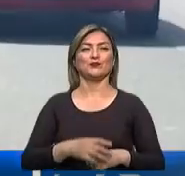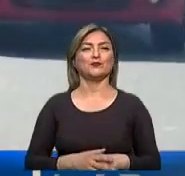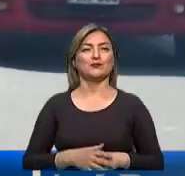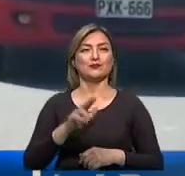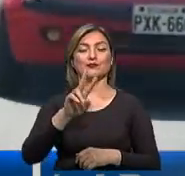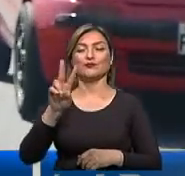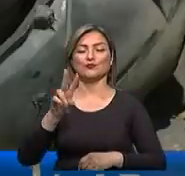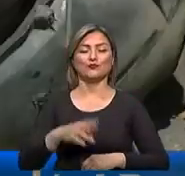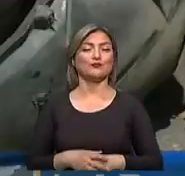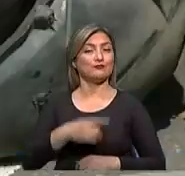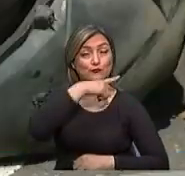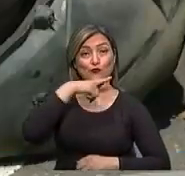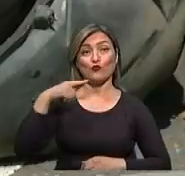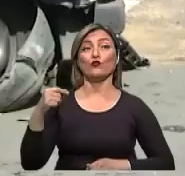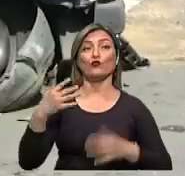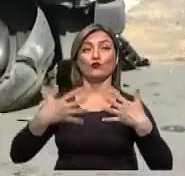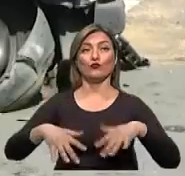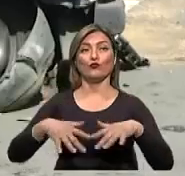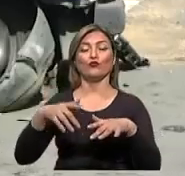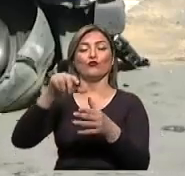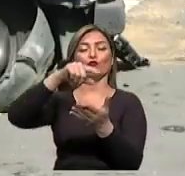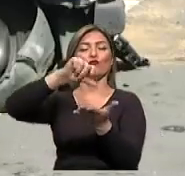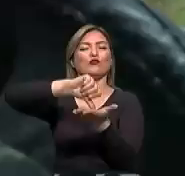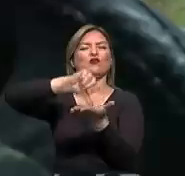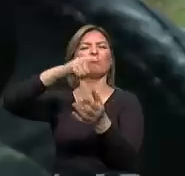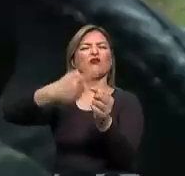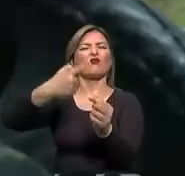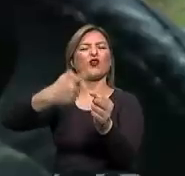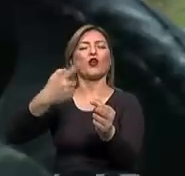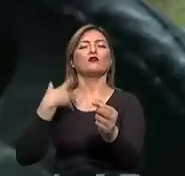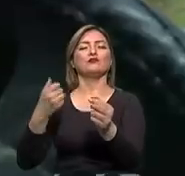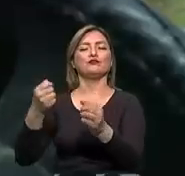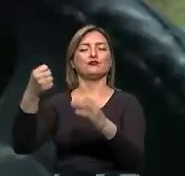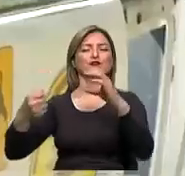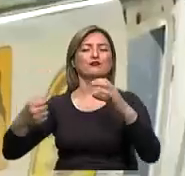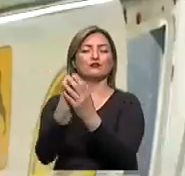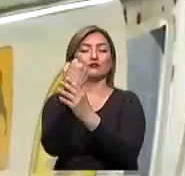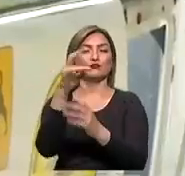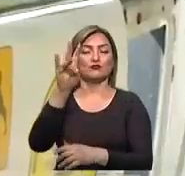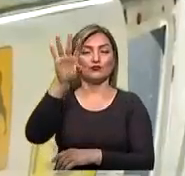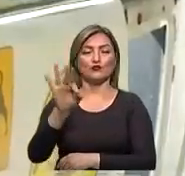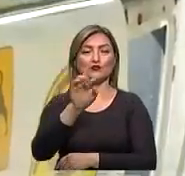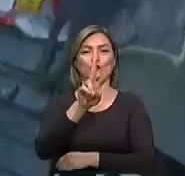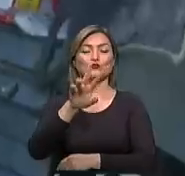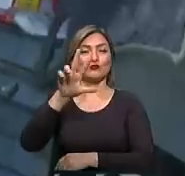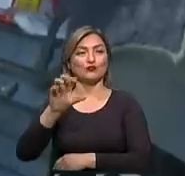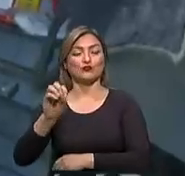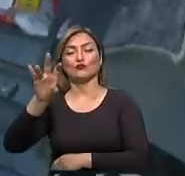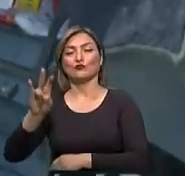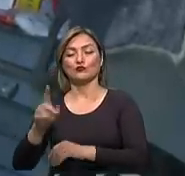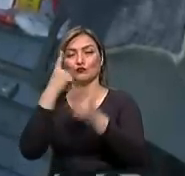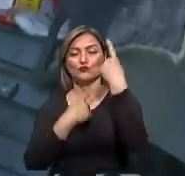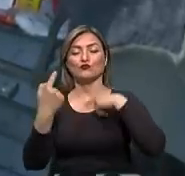sancionadores. En este feriado se registraron en la ciudad capital 79 accidentes, dejando 207 personas heridas y 7